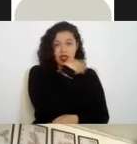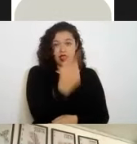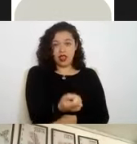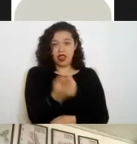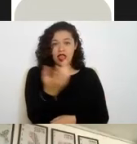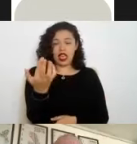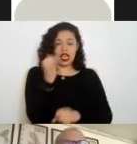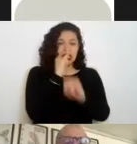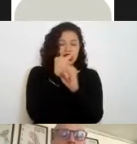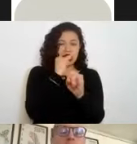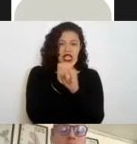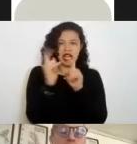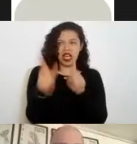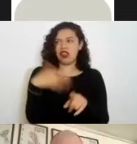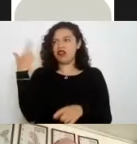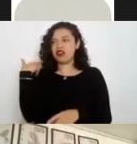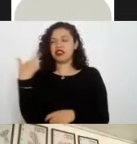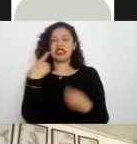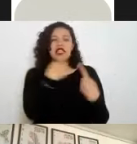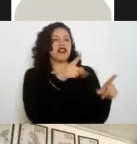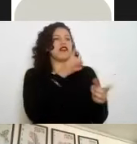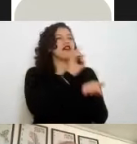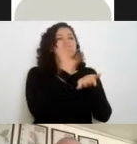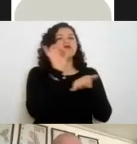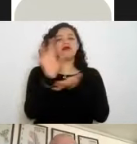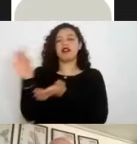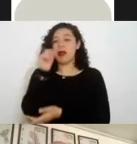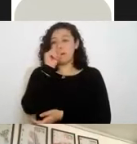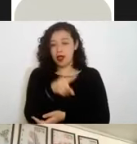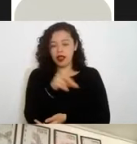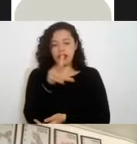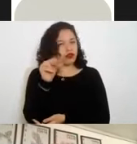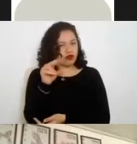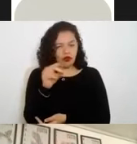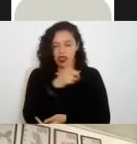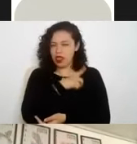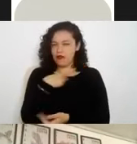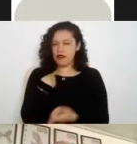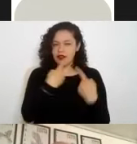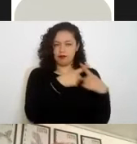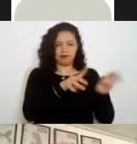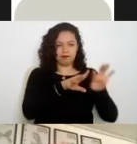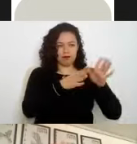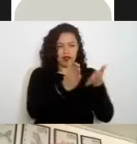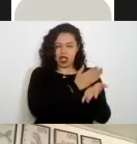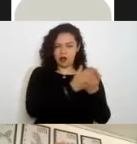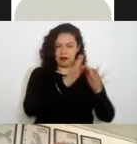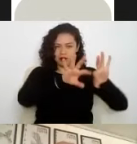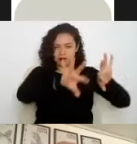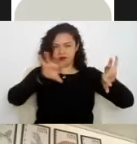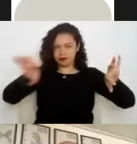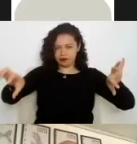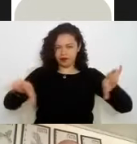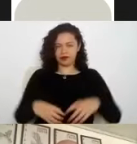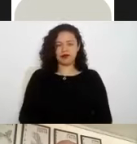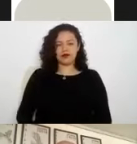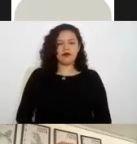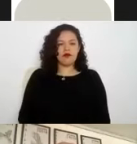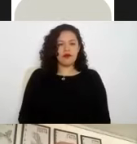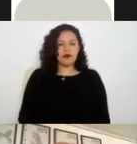digital. Entonces es importante cuidar toda esa parte. La segmentación, como les decía, es esa parte donde encontramos al